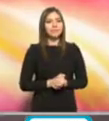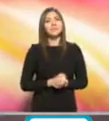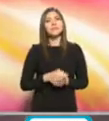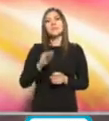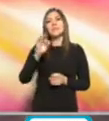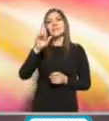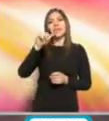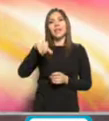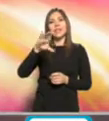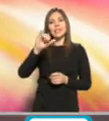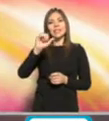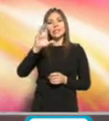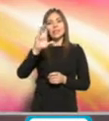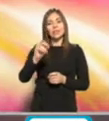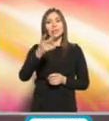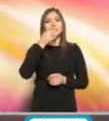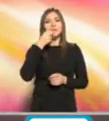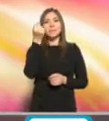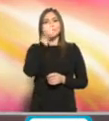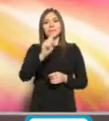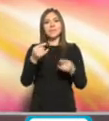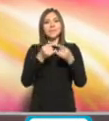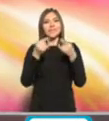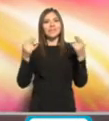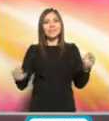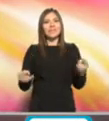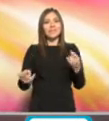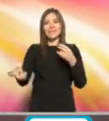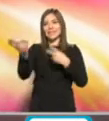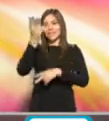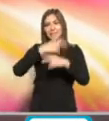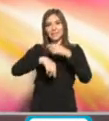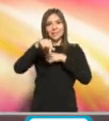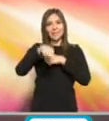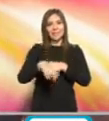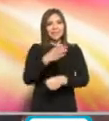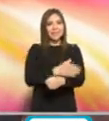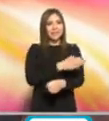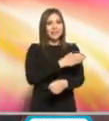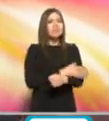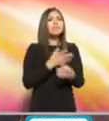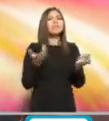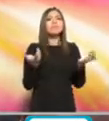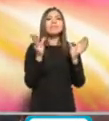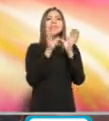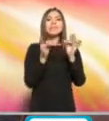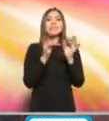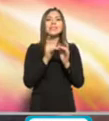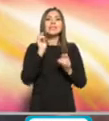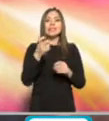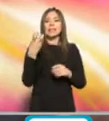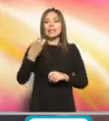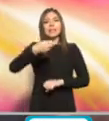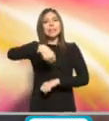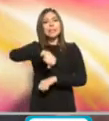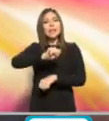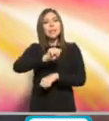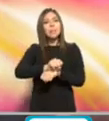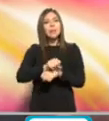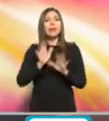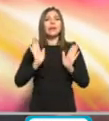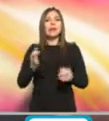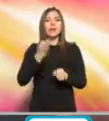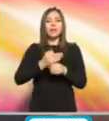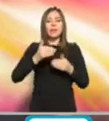Jacobo Hernández, nuestro historiador, nos honra con su presencia el día de hoy para hablarnos, pues sí, de esta semana en la que ya estamos, la